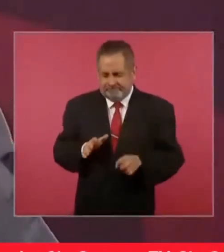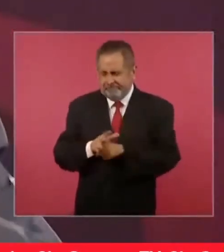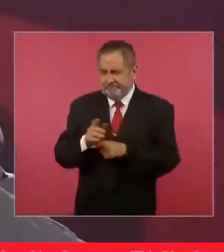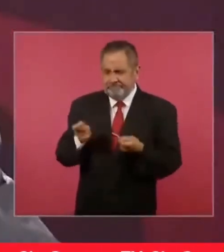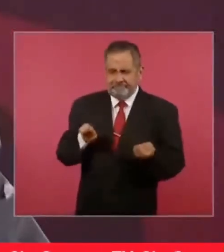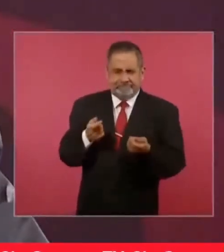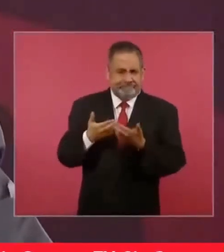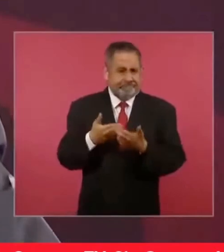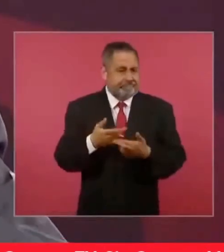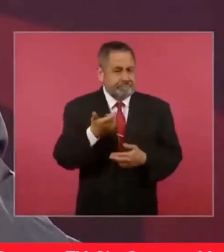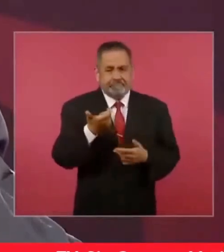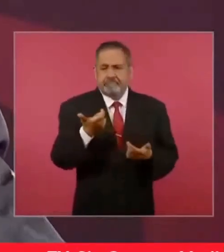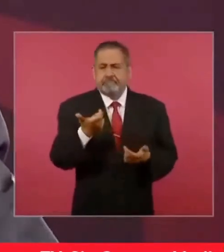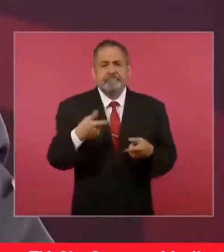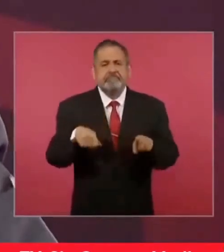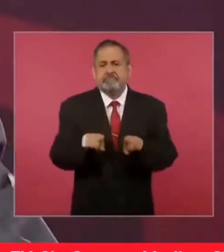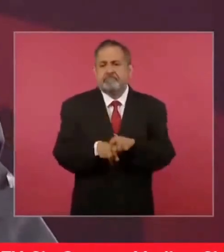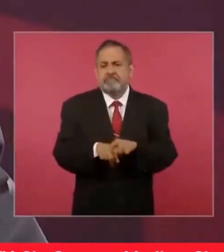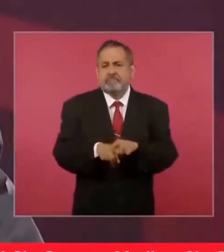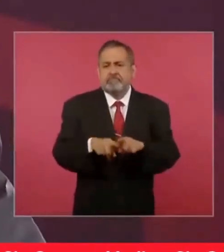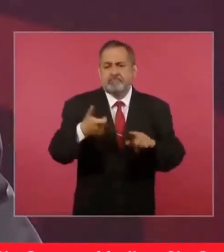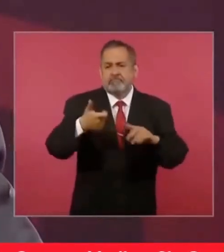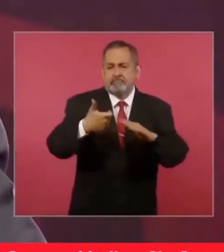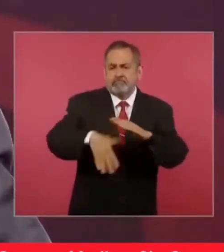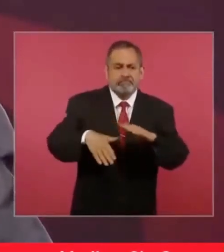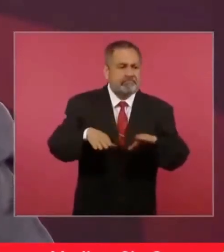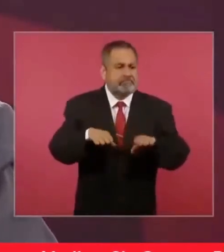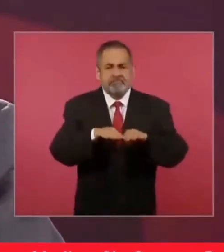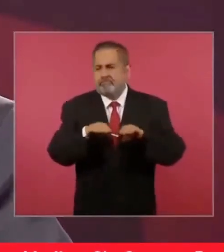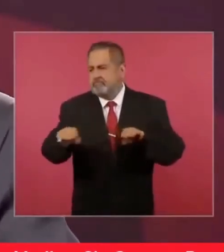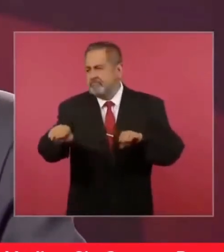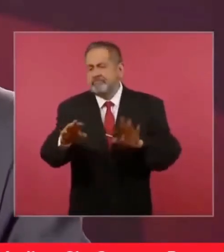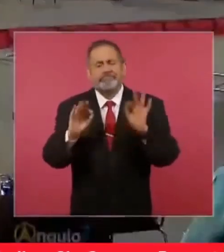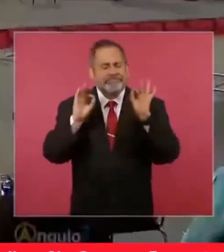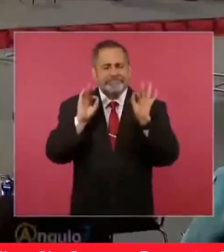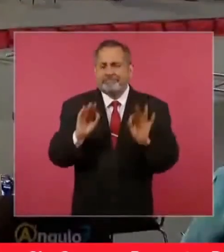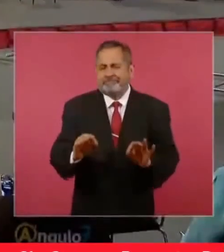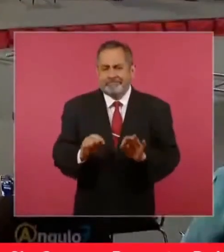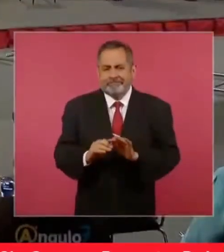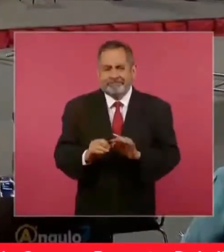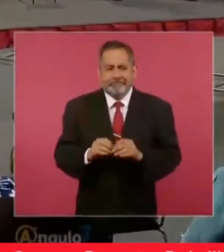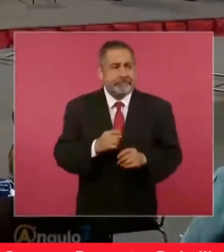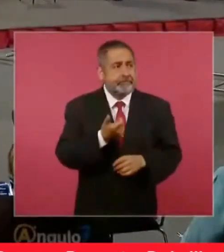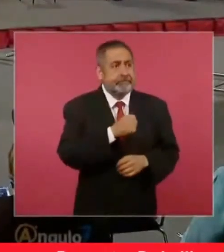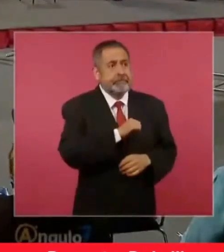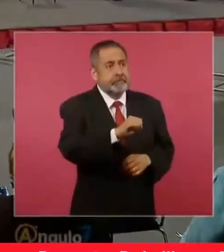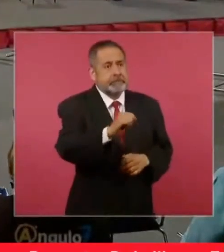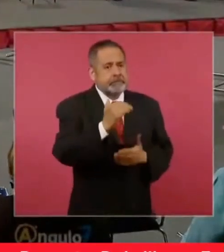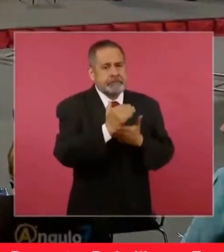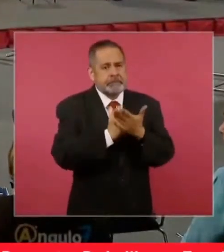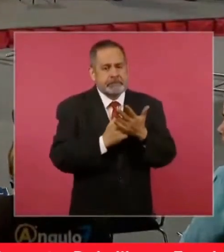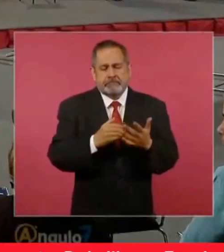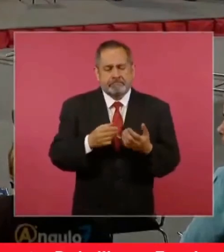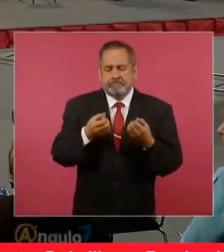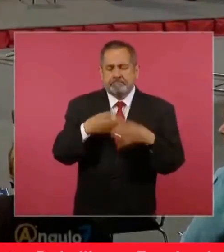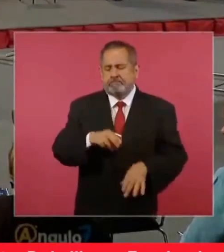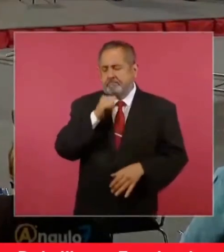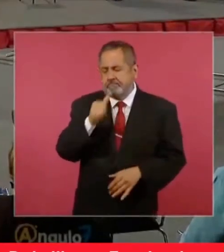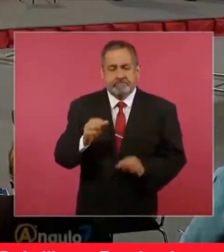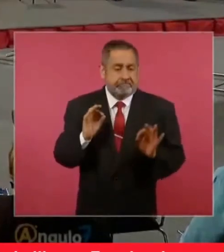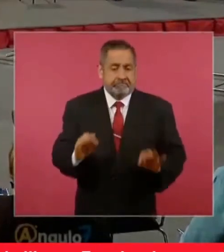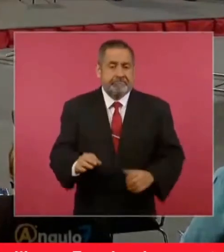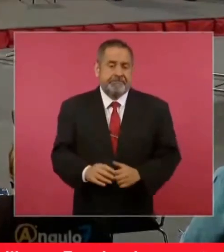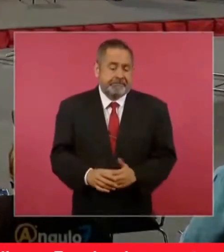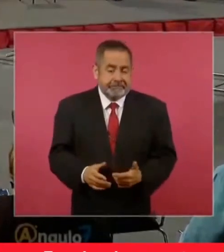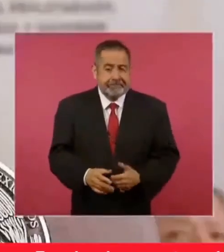mantenido las tarifas siempre bajas, se logró que la inflación fuera menos importante. Eso